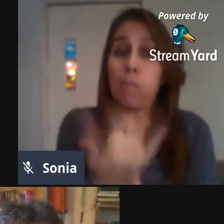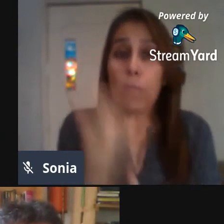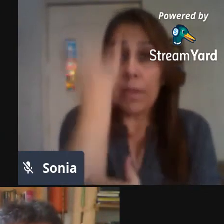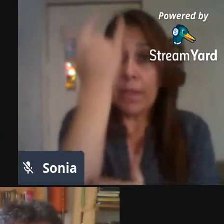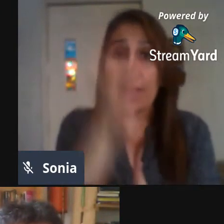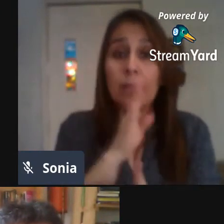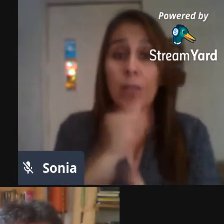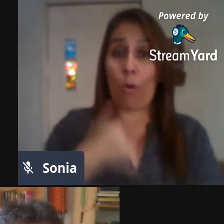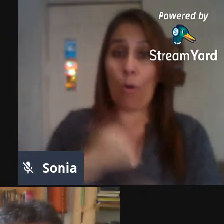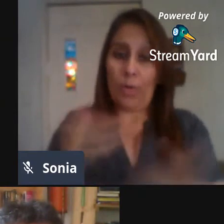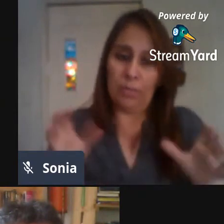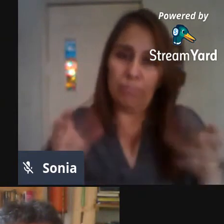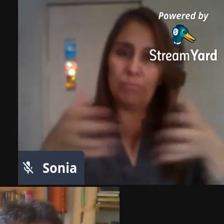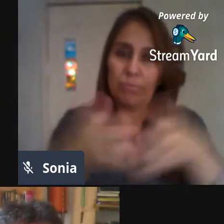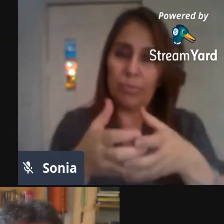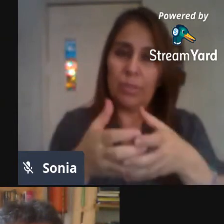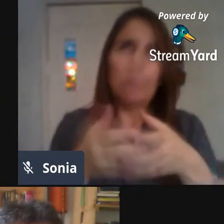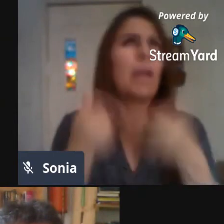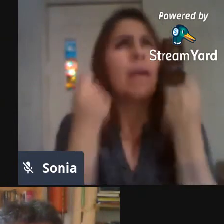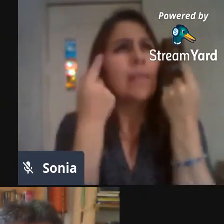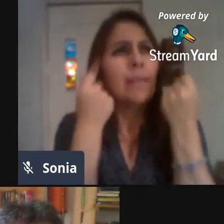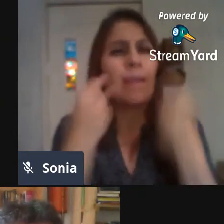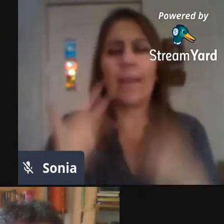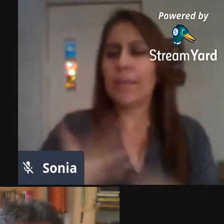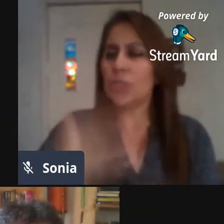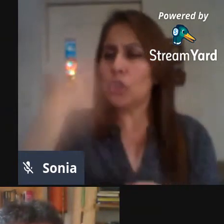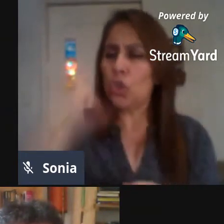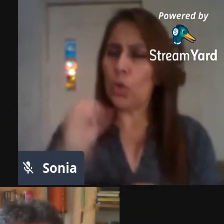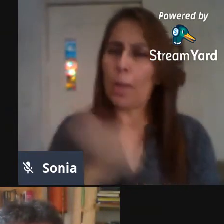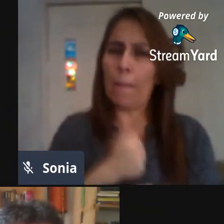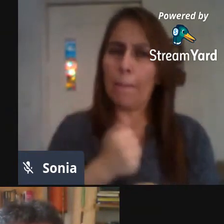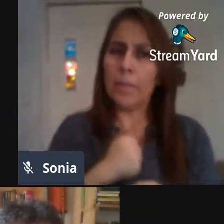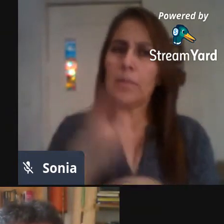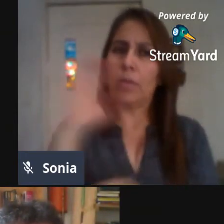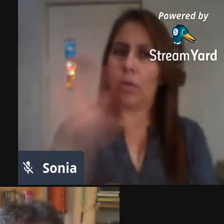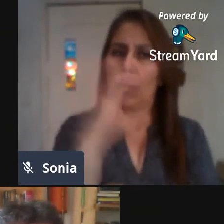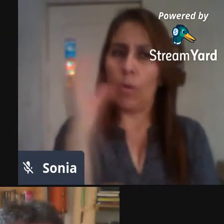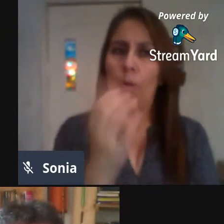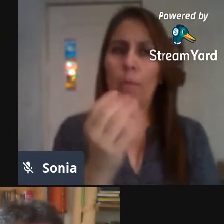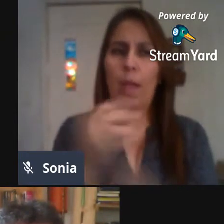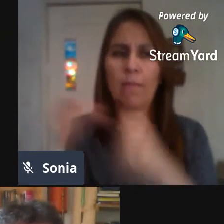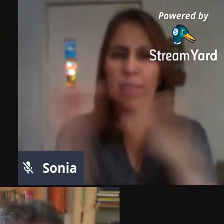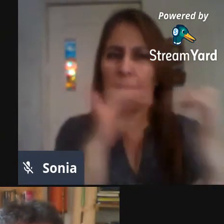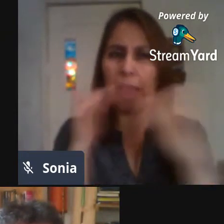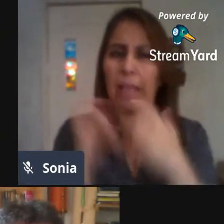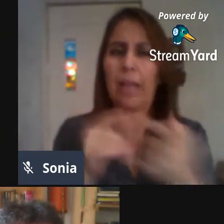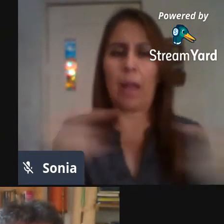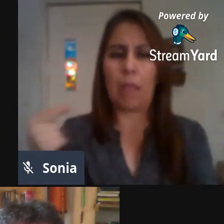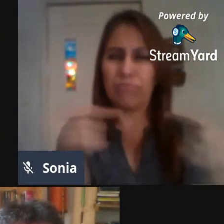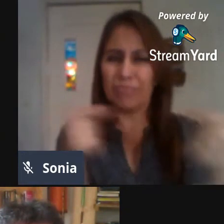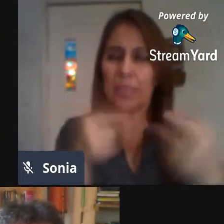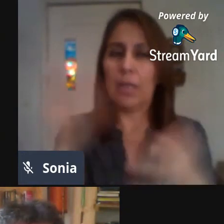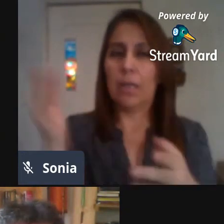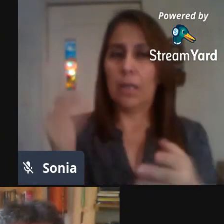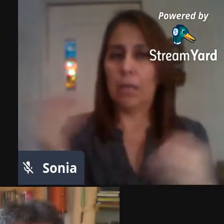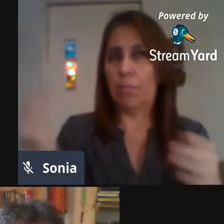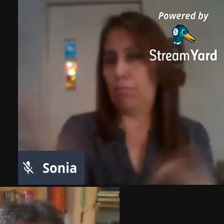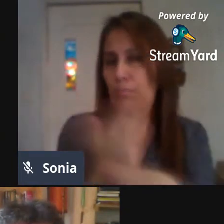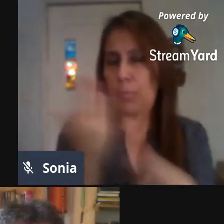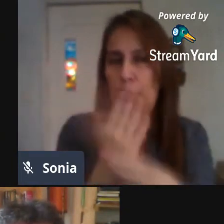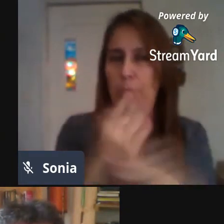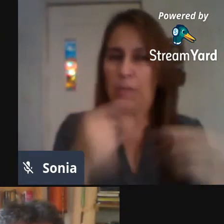propia historia nuestra guerra nuestro conflicto e iu a través de la literatura